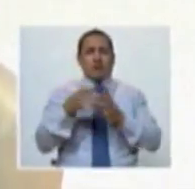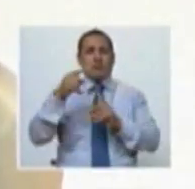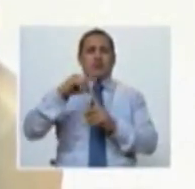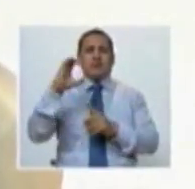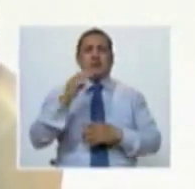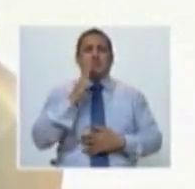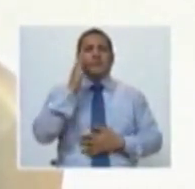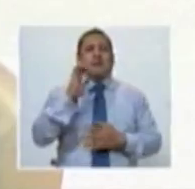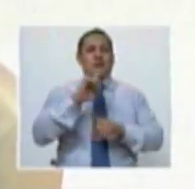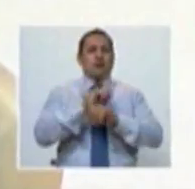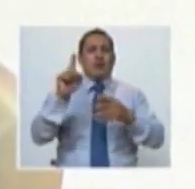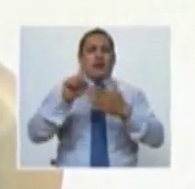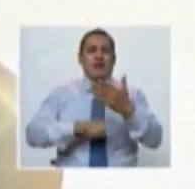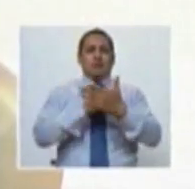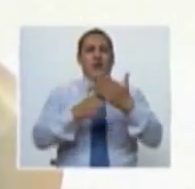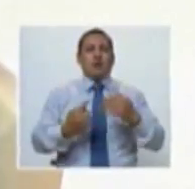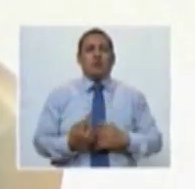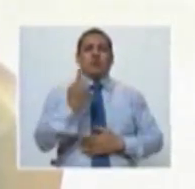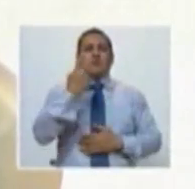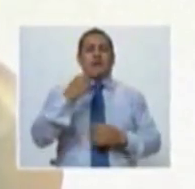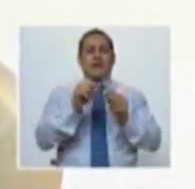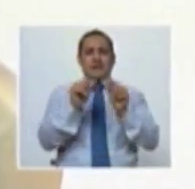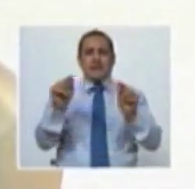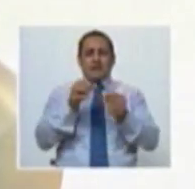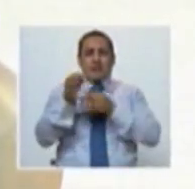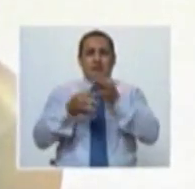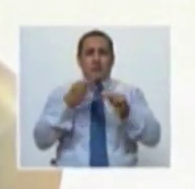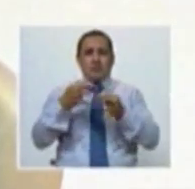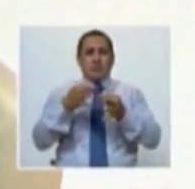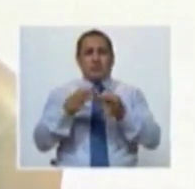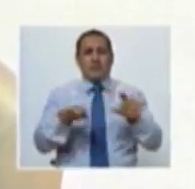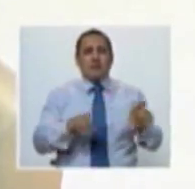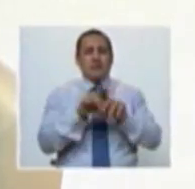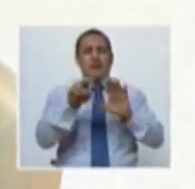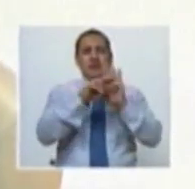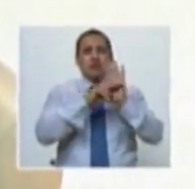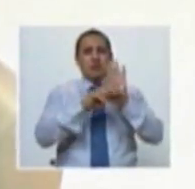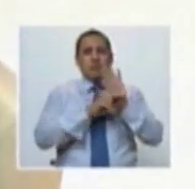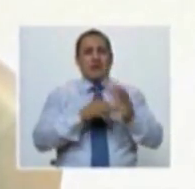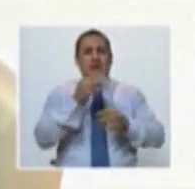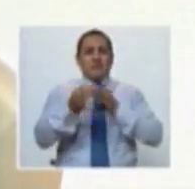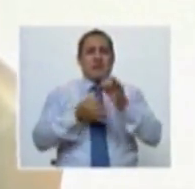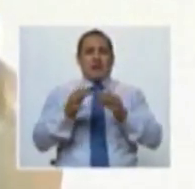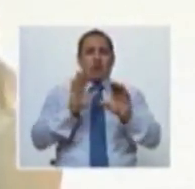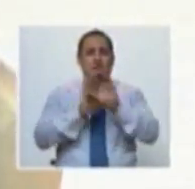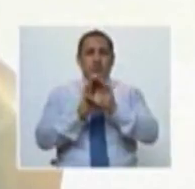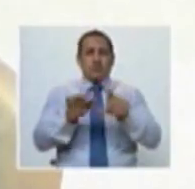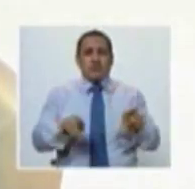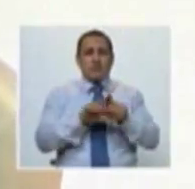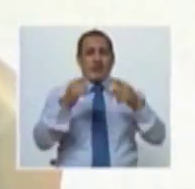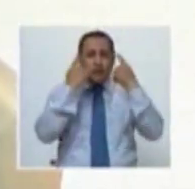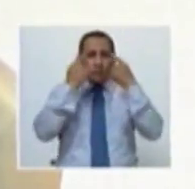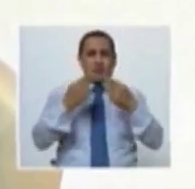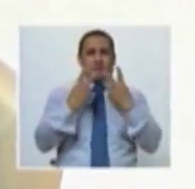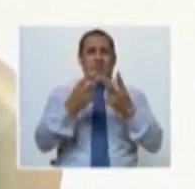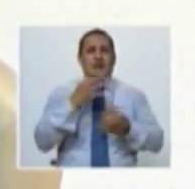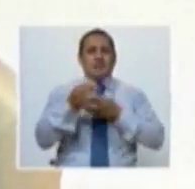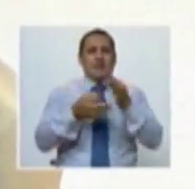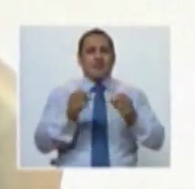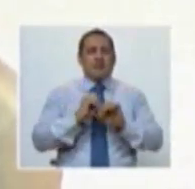declarar inconstitucional únicamente ese extremo, de modo tal que la norma es constitucional en cuanto al resto de los aspectos,